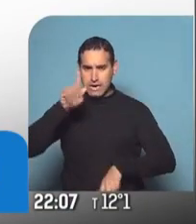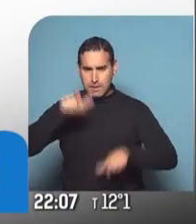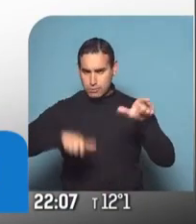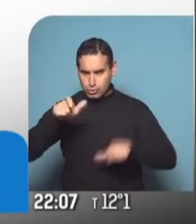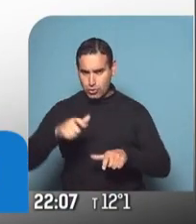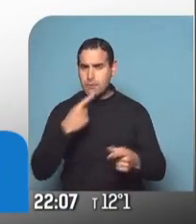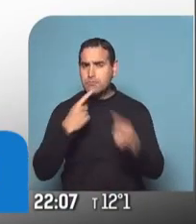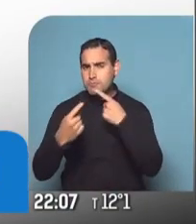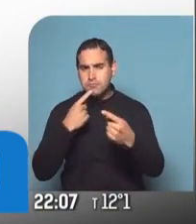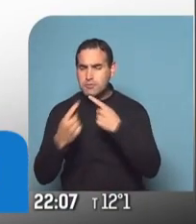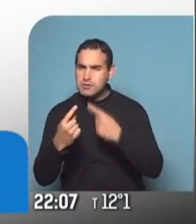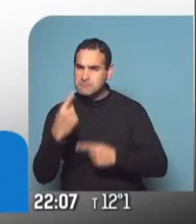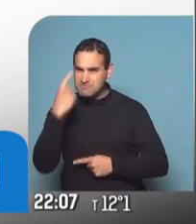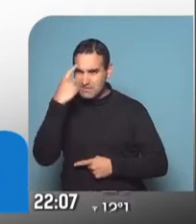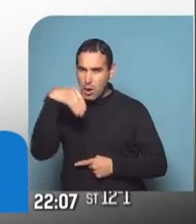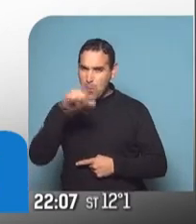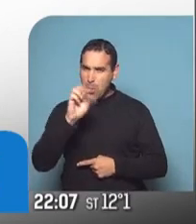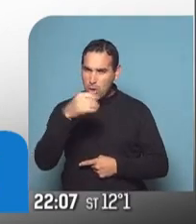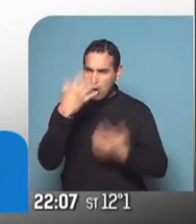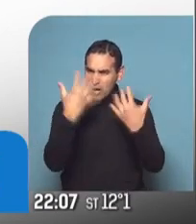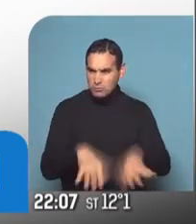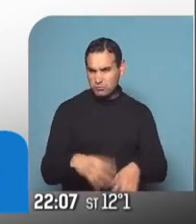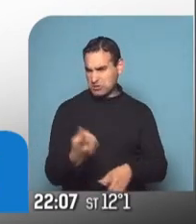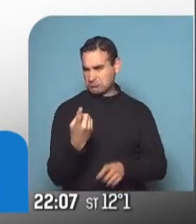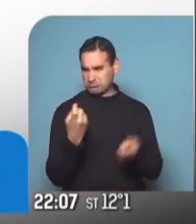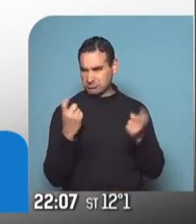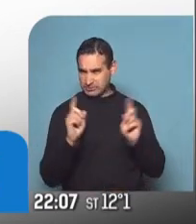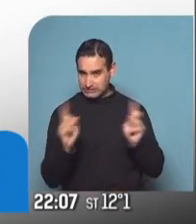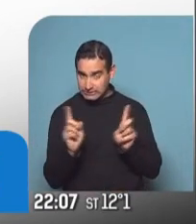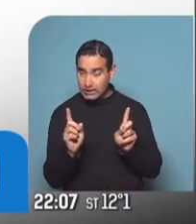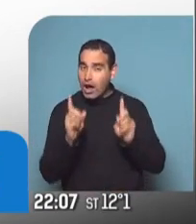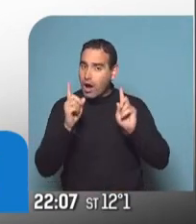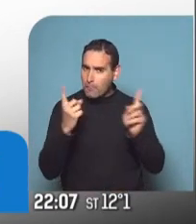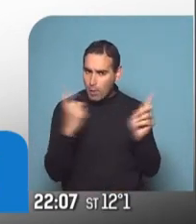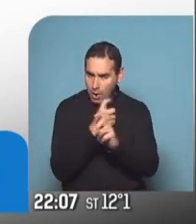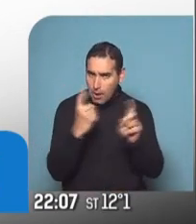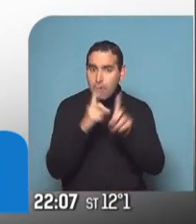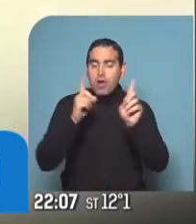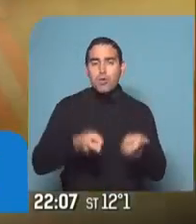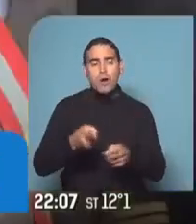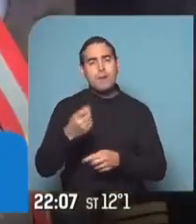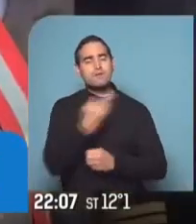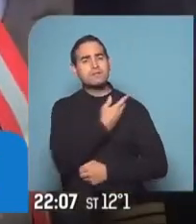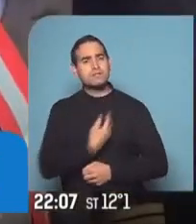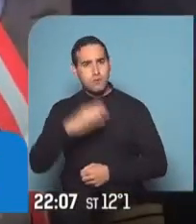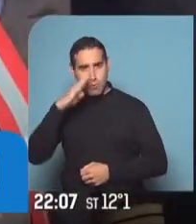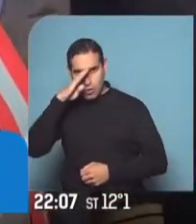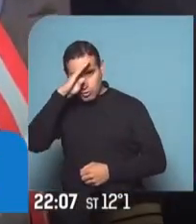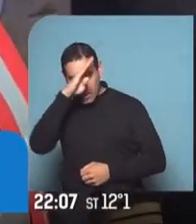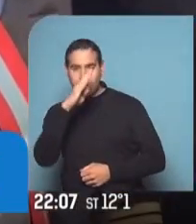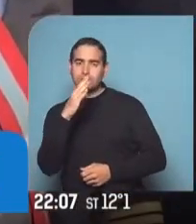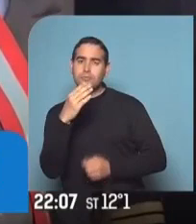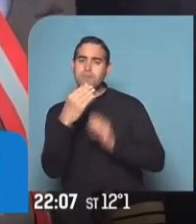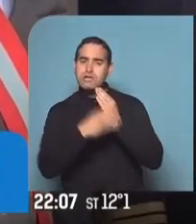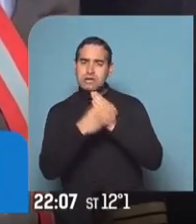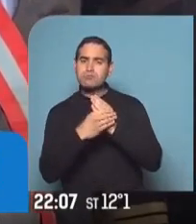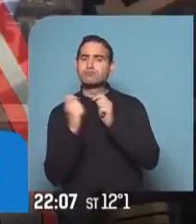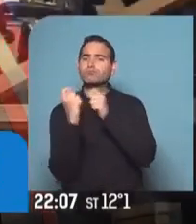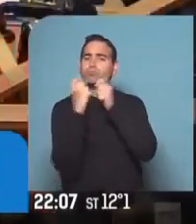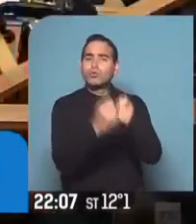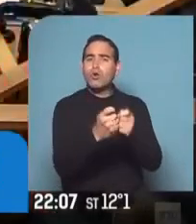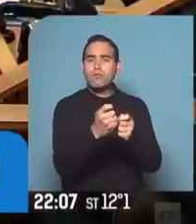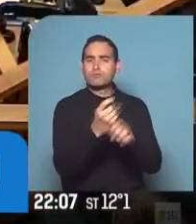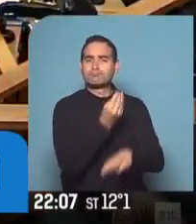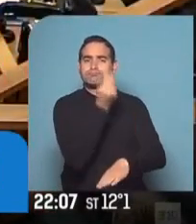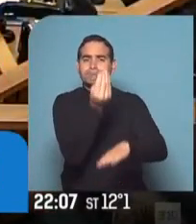no cree que Moro deba renunciar. Pese al escándalo, Bolsonaro decidió premiar a su ministro con un lugar en el